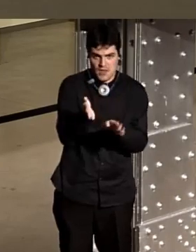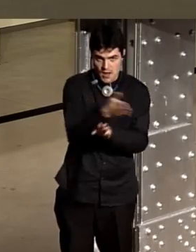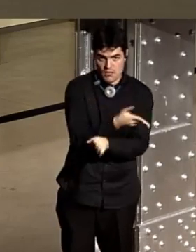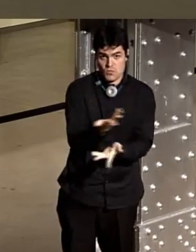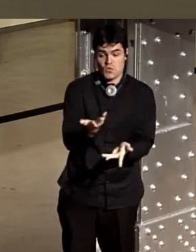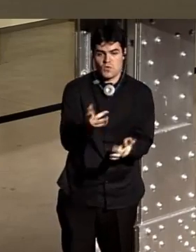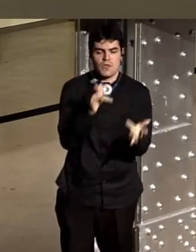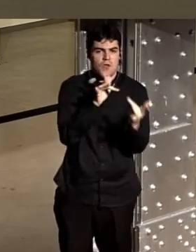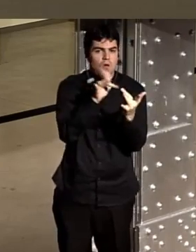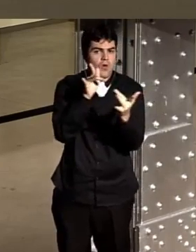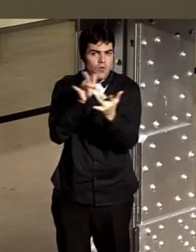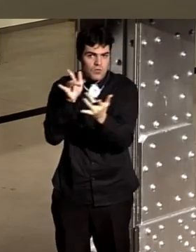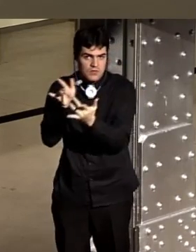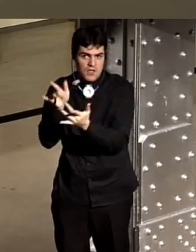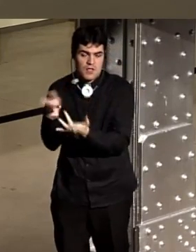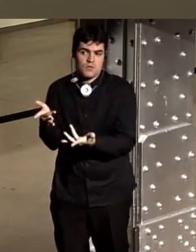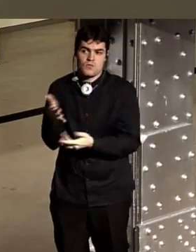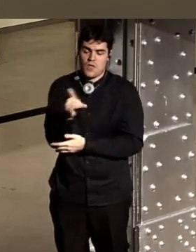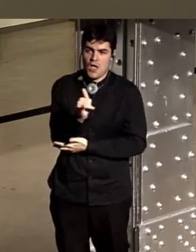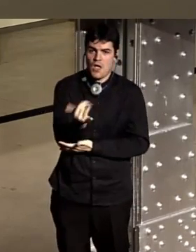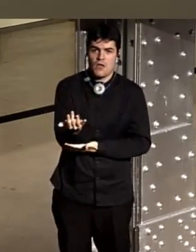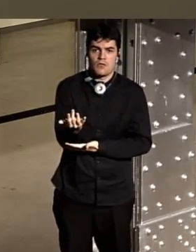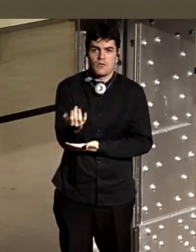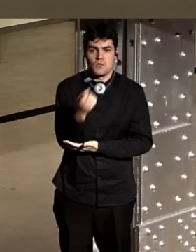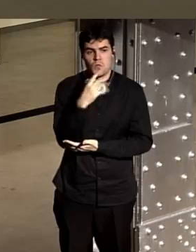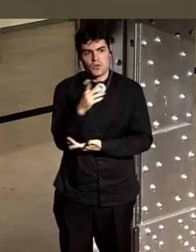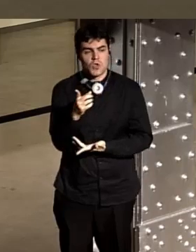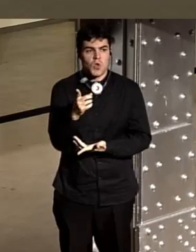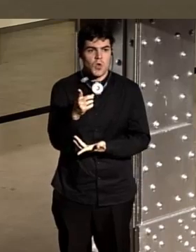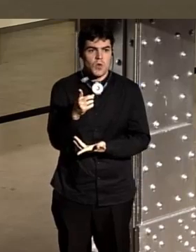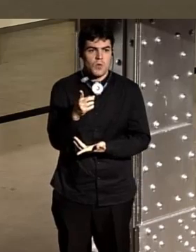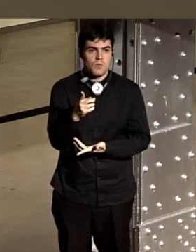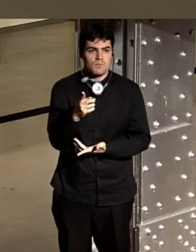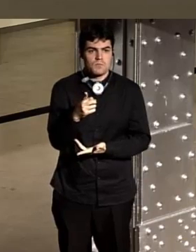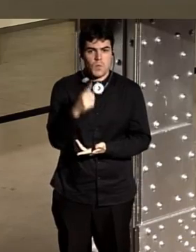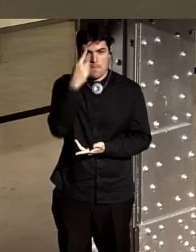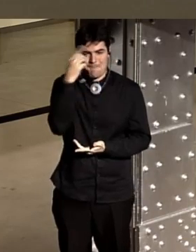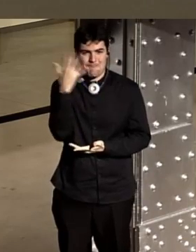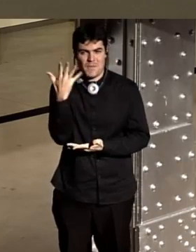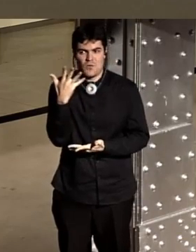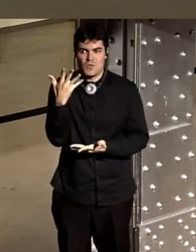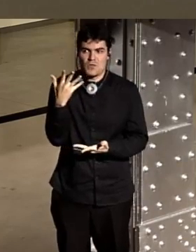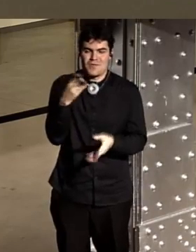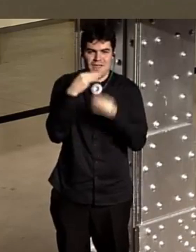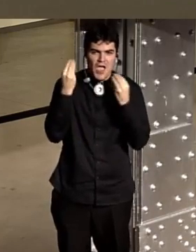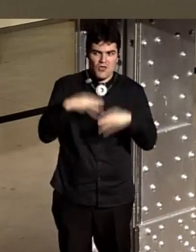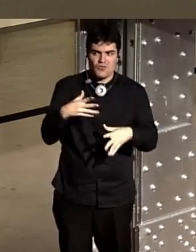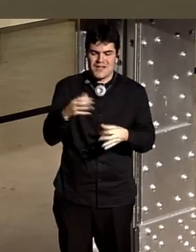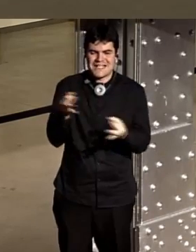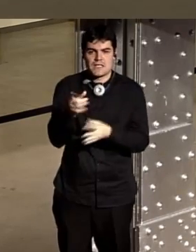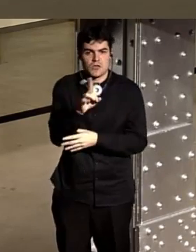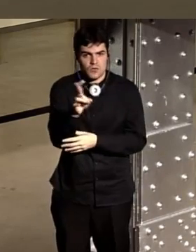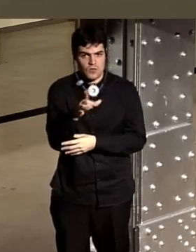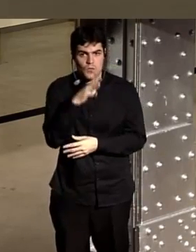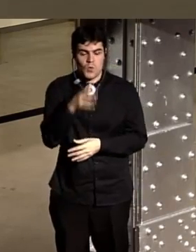los contactos, tengo como... no es que tengo un prejuicio de qué es la historia, porque siempre tengo que